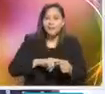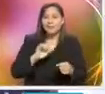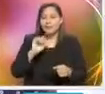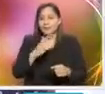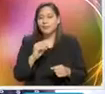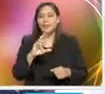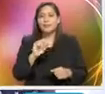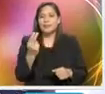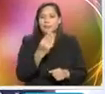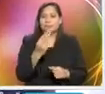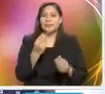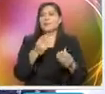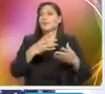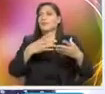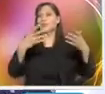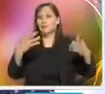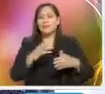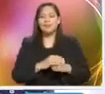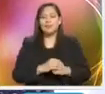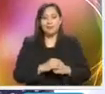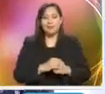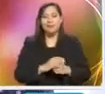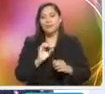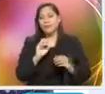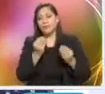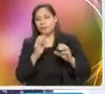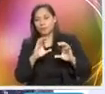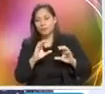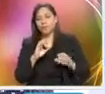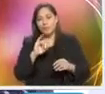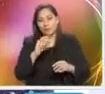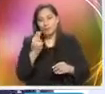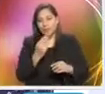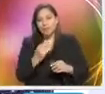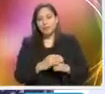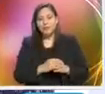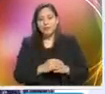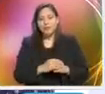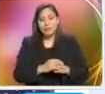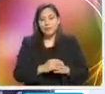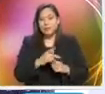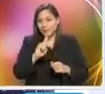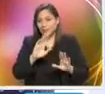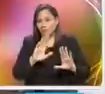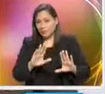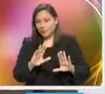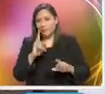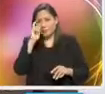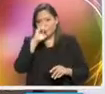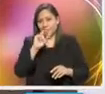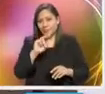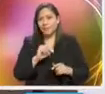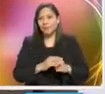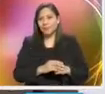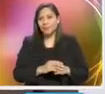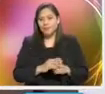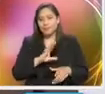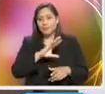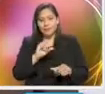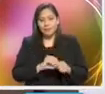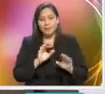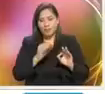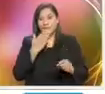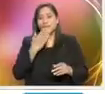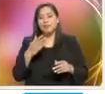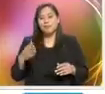no requiera tanto espacio, ¿no? Y tantos cuidados. Claro que sí los requiere, pero no son tan complicados. Completamente. ¿No? Podemos empezar